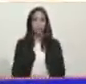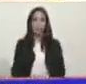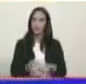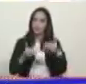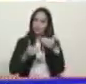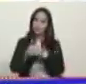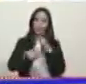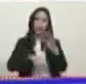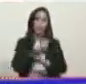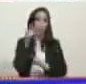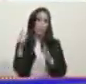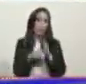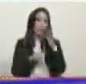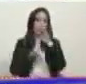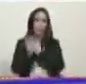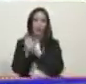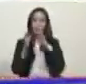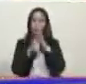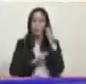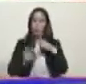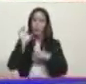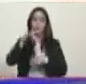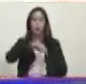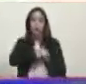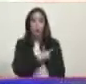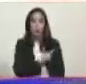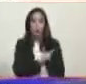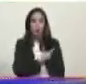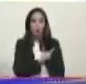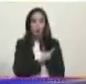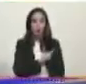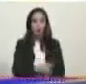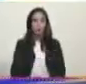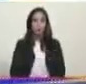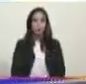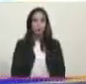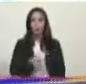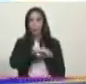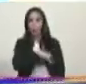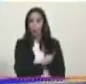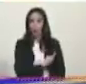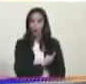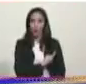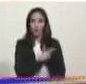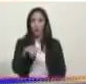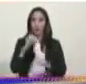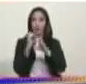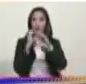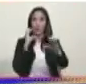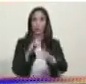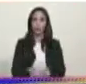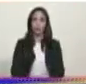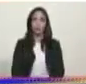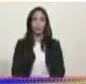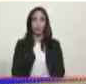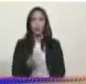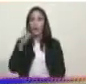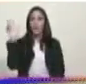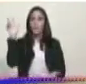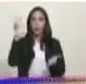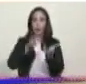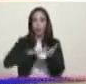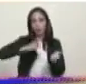y ancho del país. Universidad Nacional Experimental del Transporte,